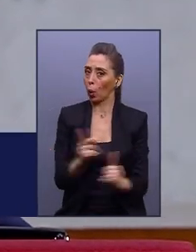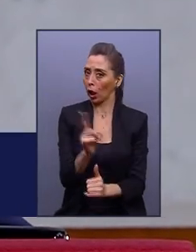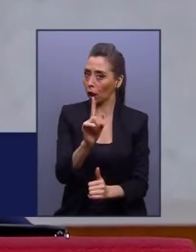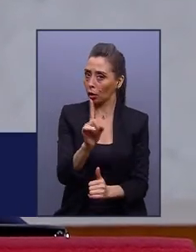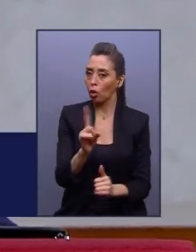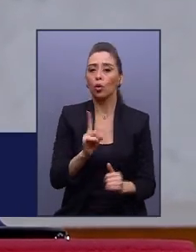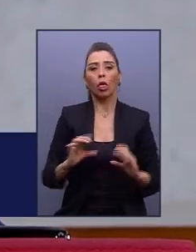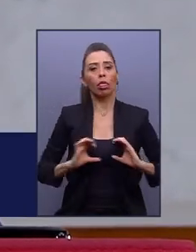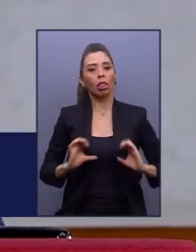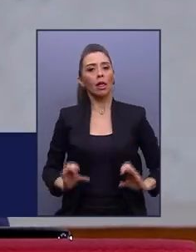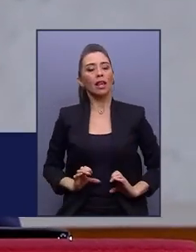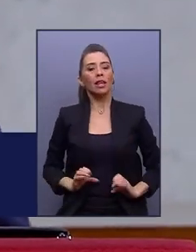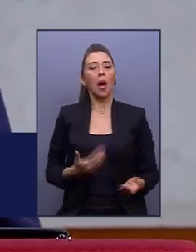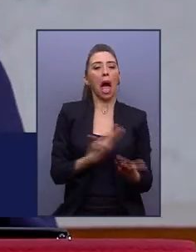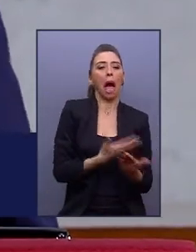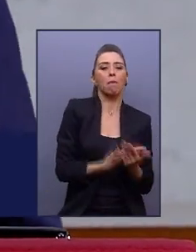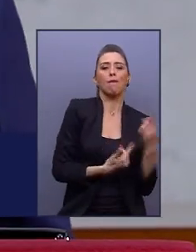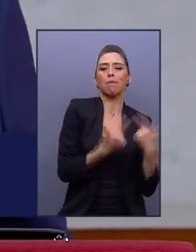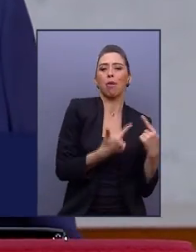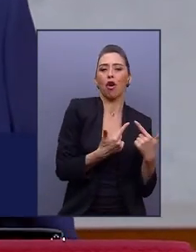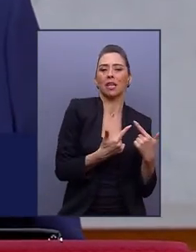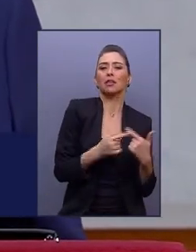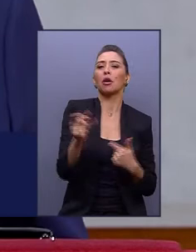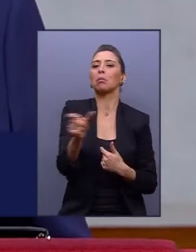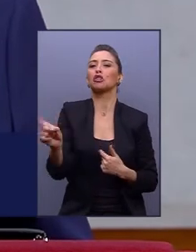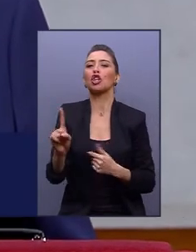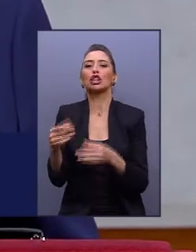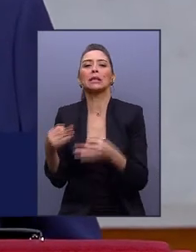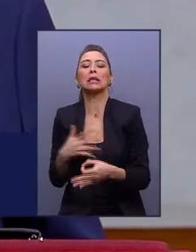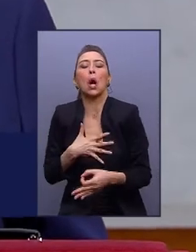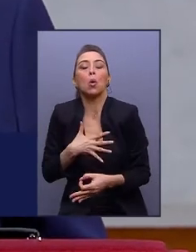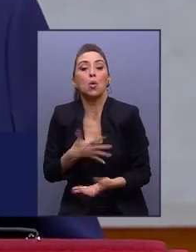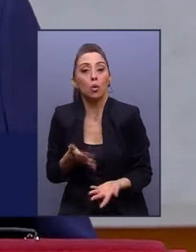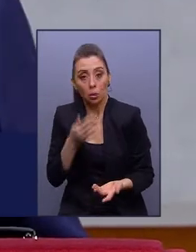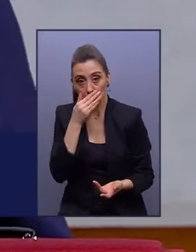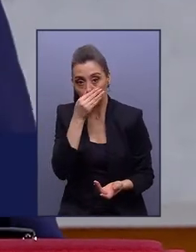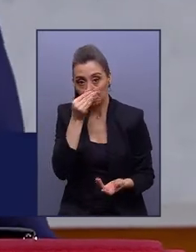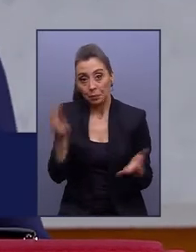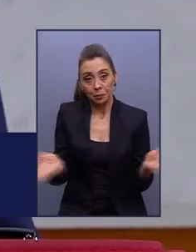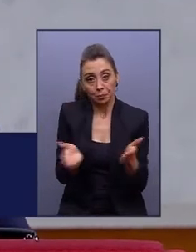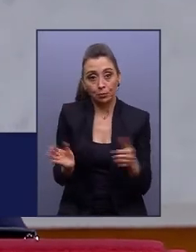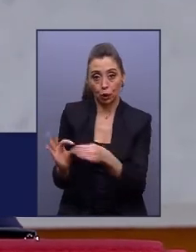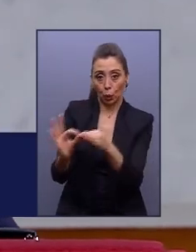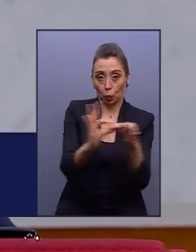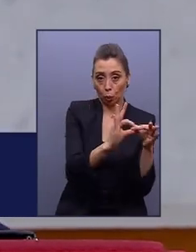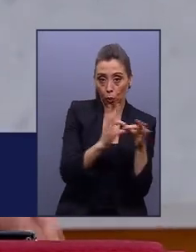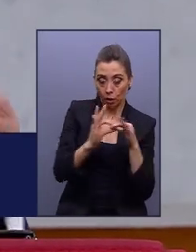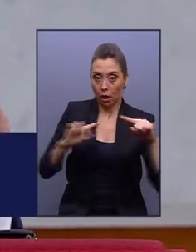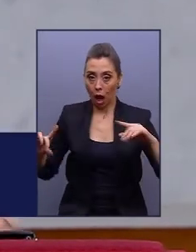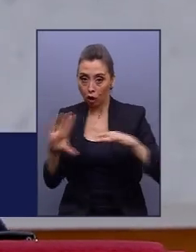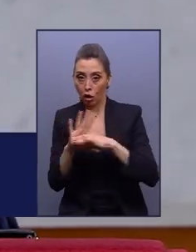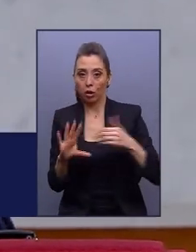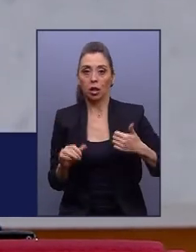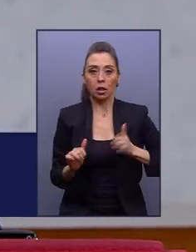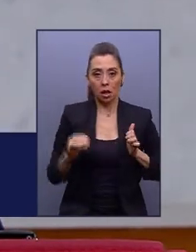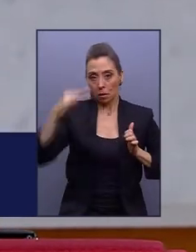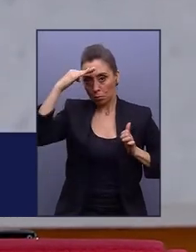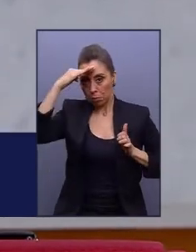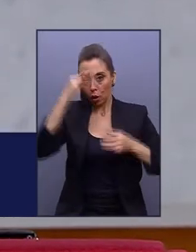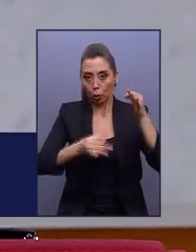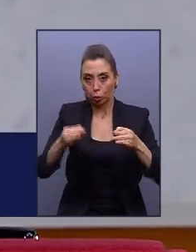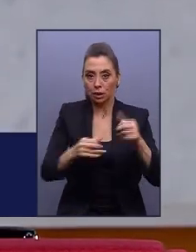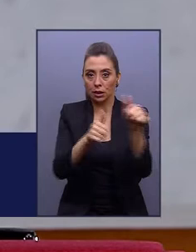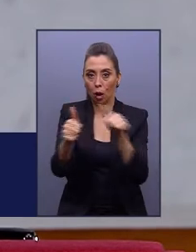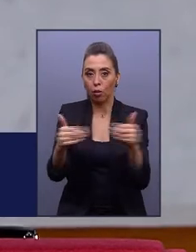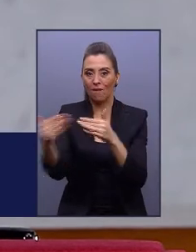no es ético procurar ventajas políticas con la inseguridad de las personas. Hemos promovido la unidad y la coordinación entre policías, la justicia,